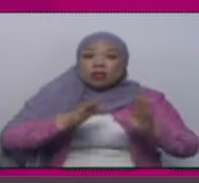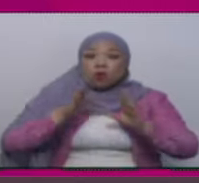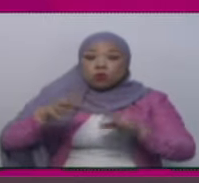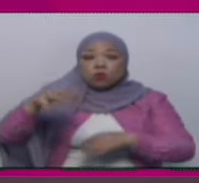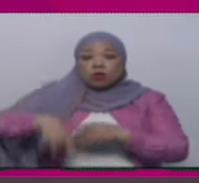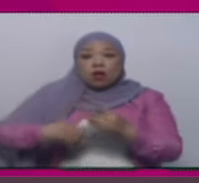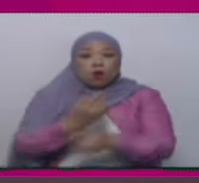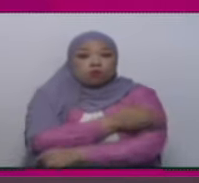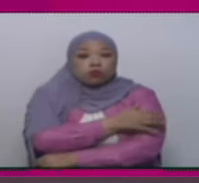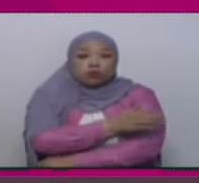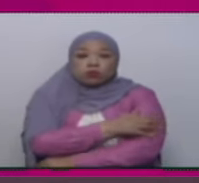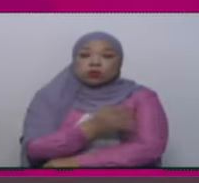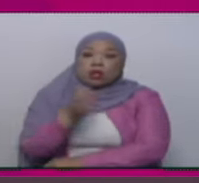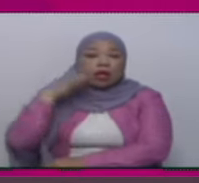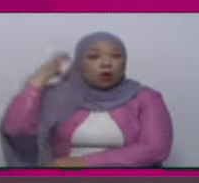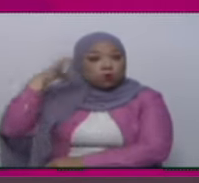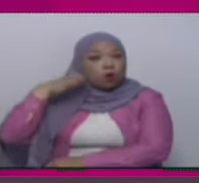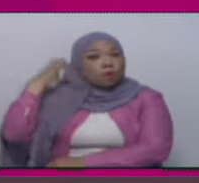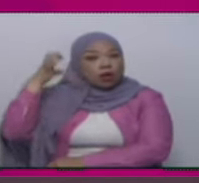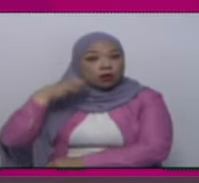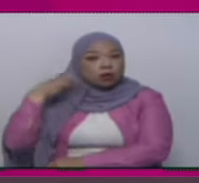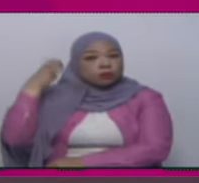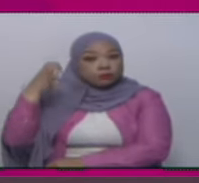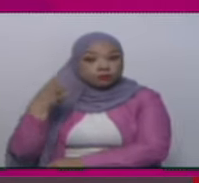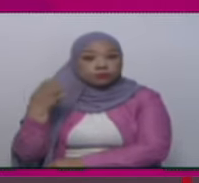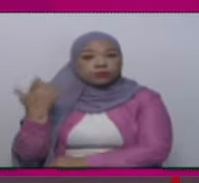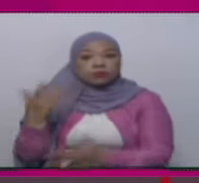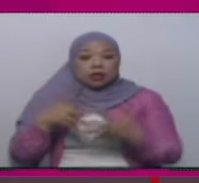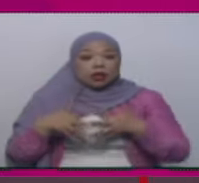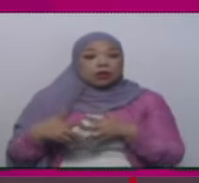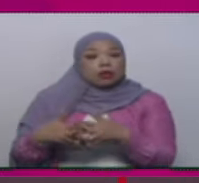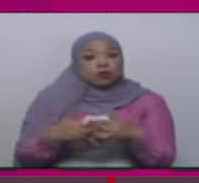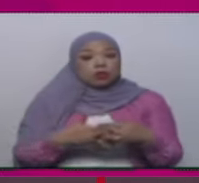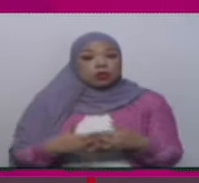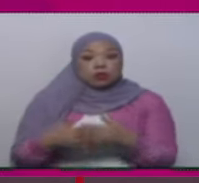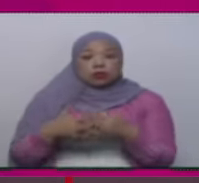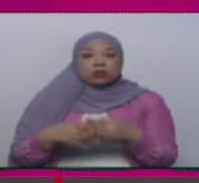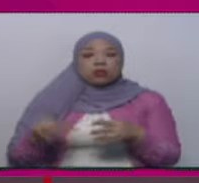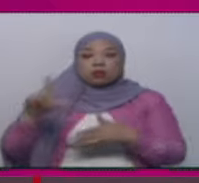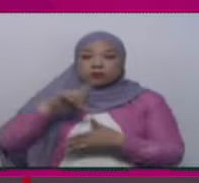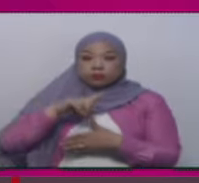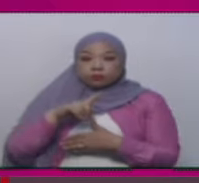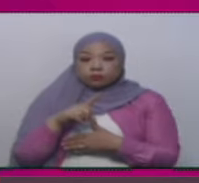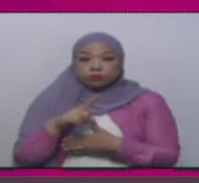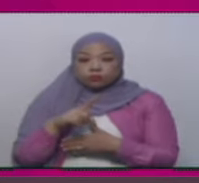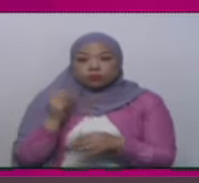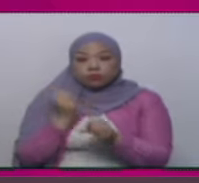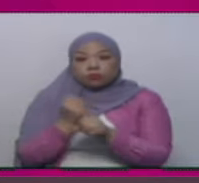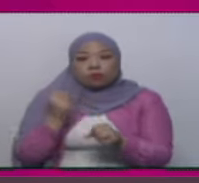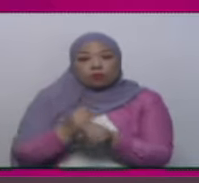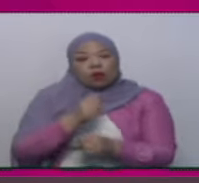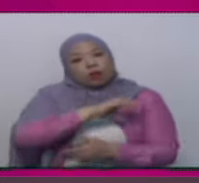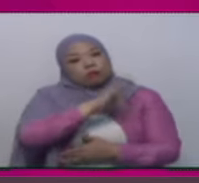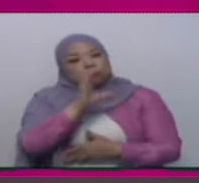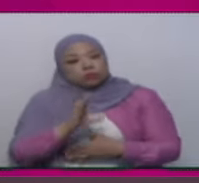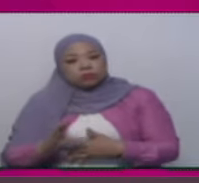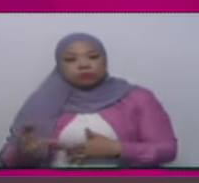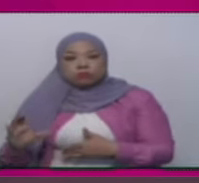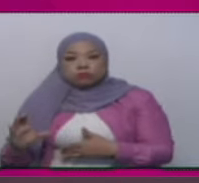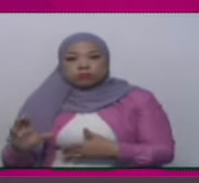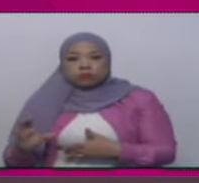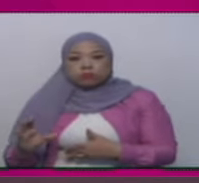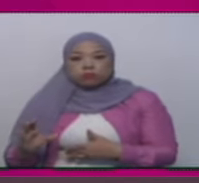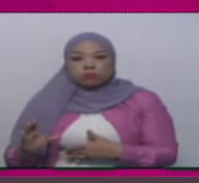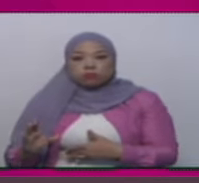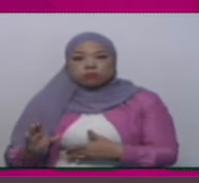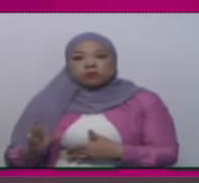extrema derecha europea, estadounidense, latinoamericana, caribeña, y no me